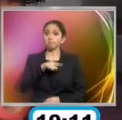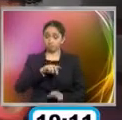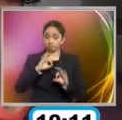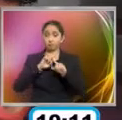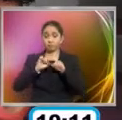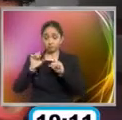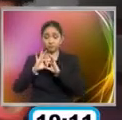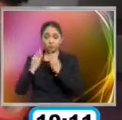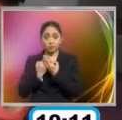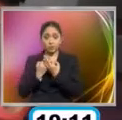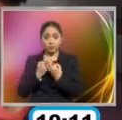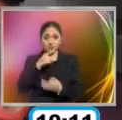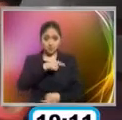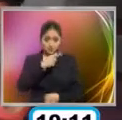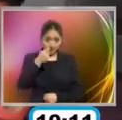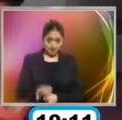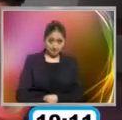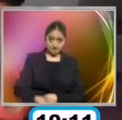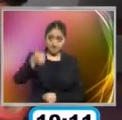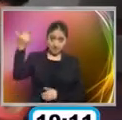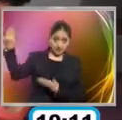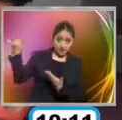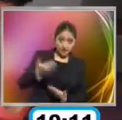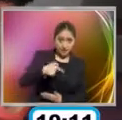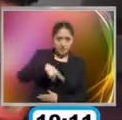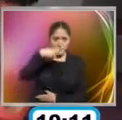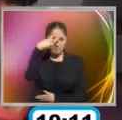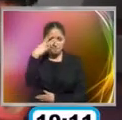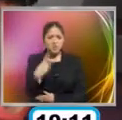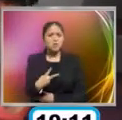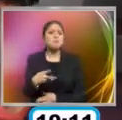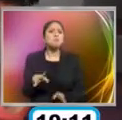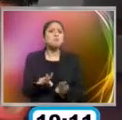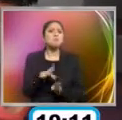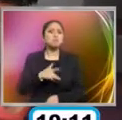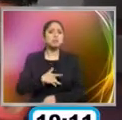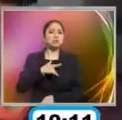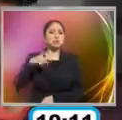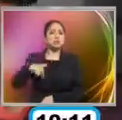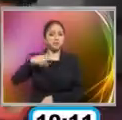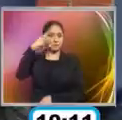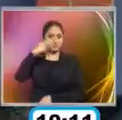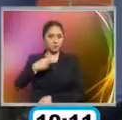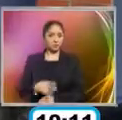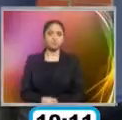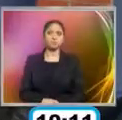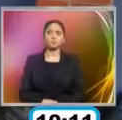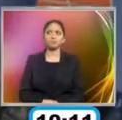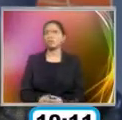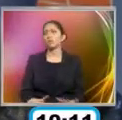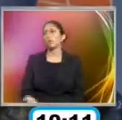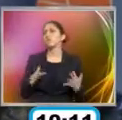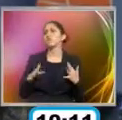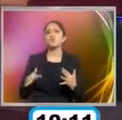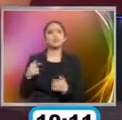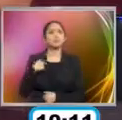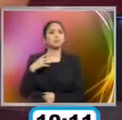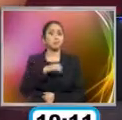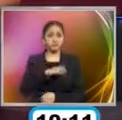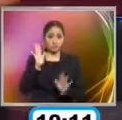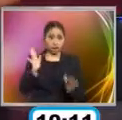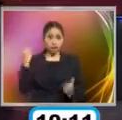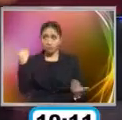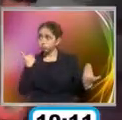Ahora, es su primera vez en México. ¿Cómo los está tratando el país? ¡Guau! Genial, nos encanta. ¿Ya fueron a pasear,